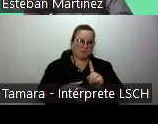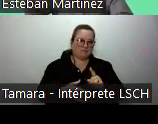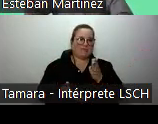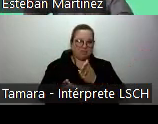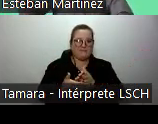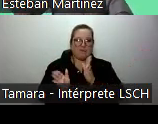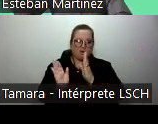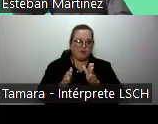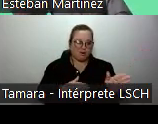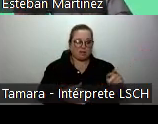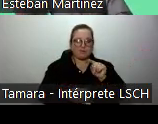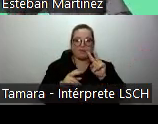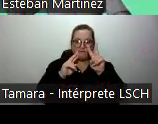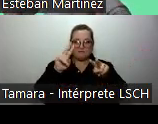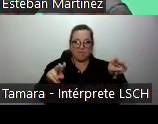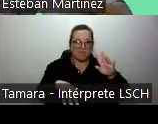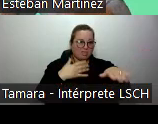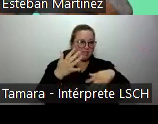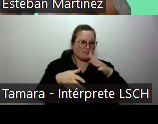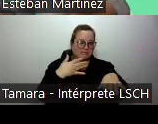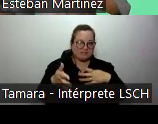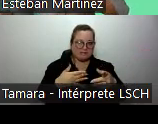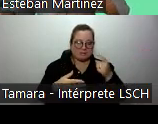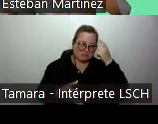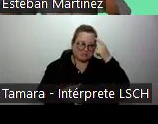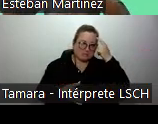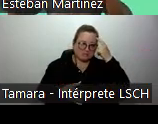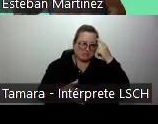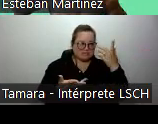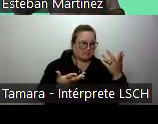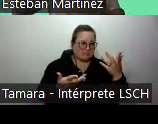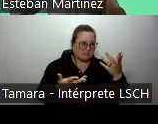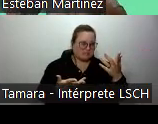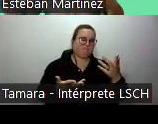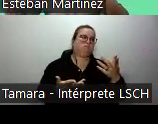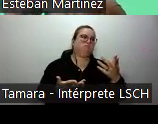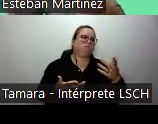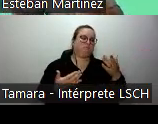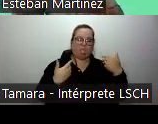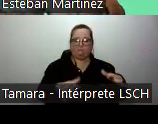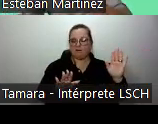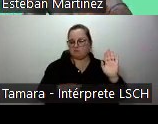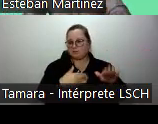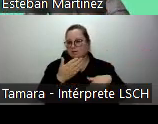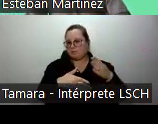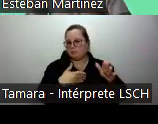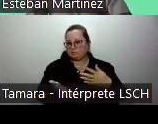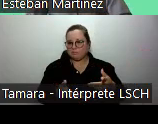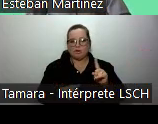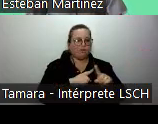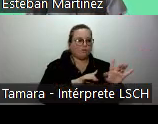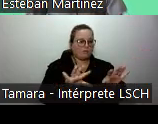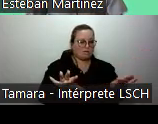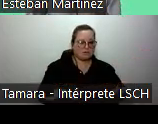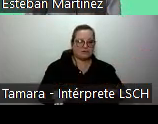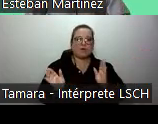muchas veces ocurre que ustedes ven algo desordenado y y y uno empieza a procrastinar este fenómeno dejar las cosas para después y empiezan a hacer cualquier otra cosa el